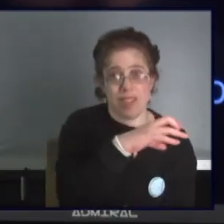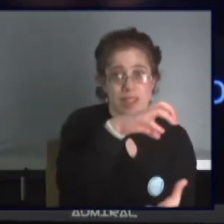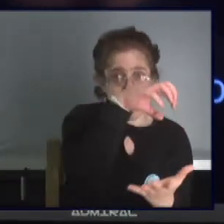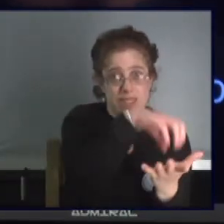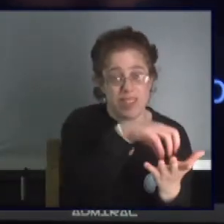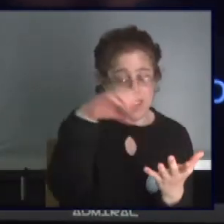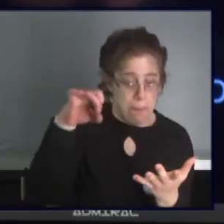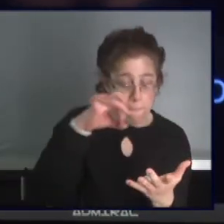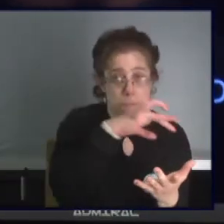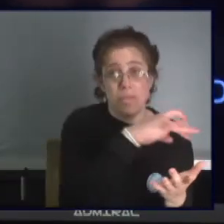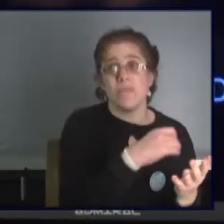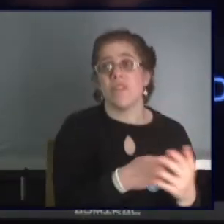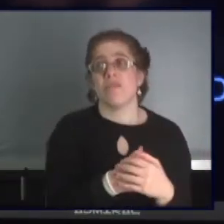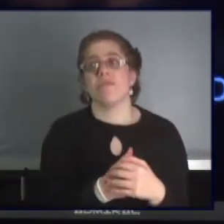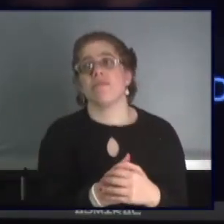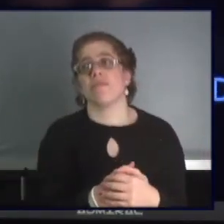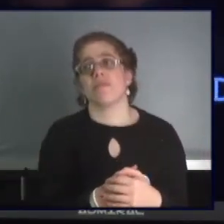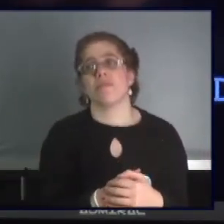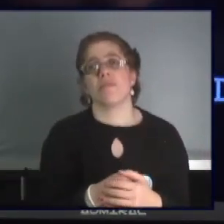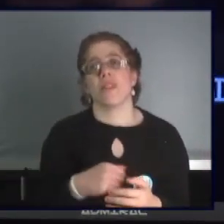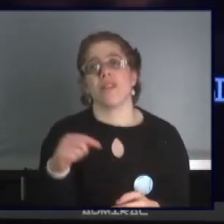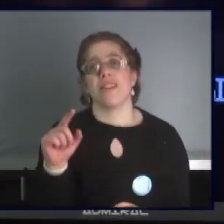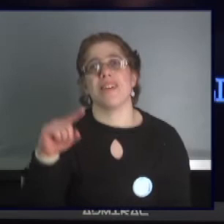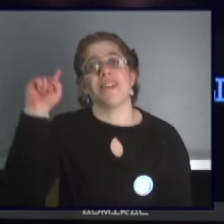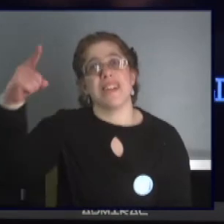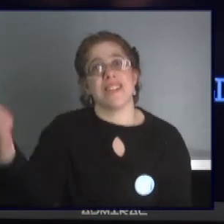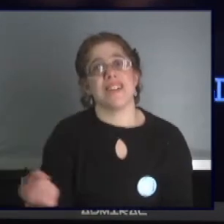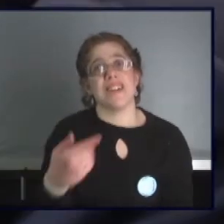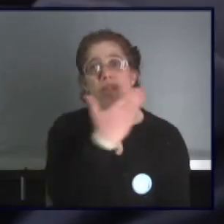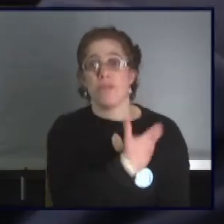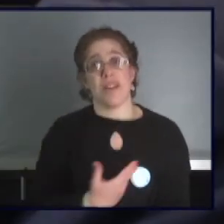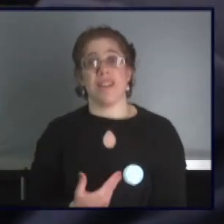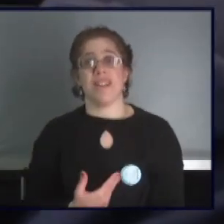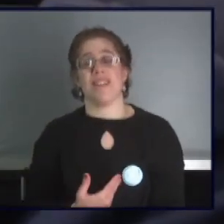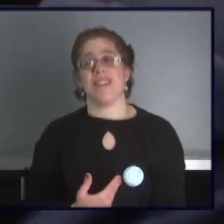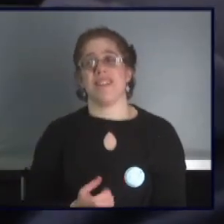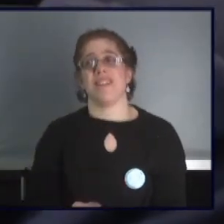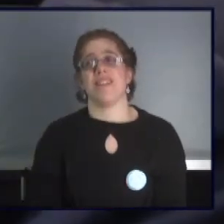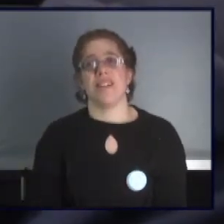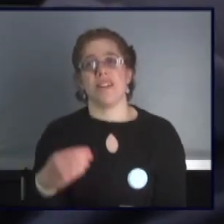pollo sobrero que dicho sea de paso es candidato a vicegobernador es nuestra lista